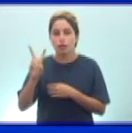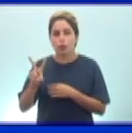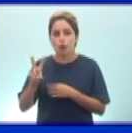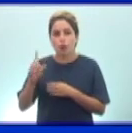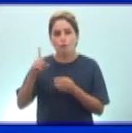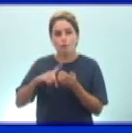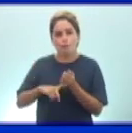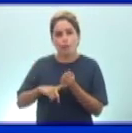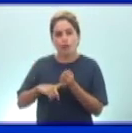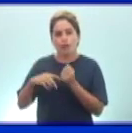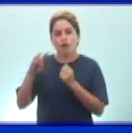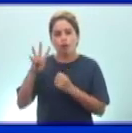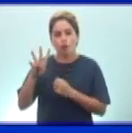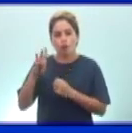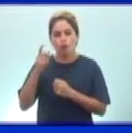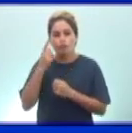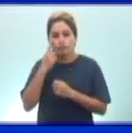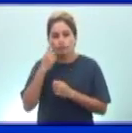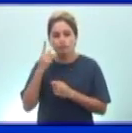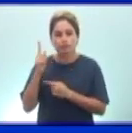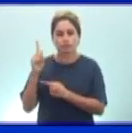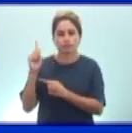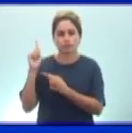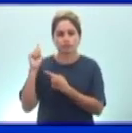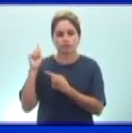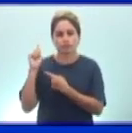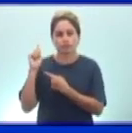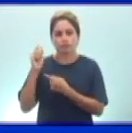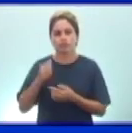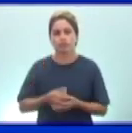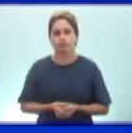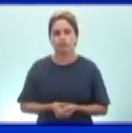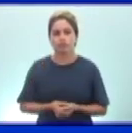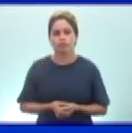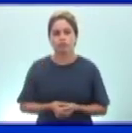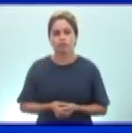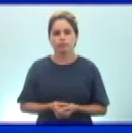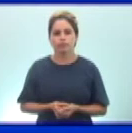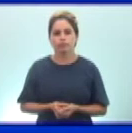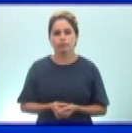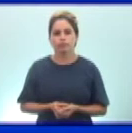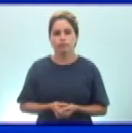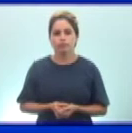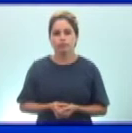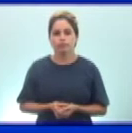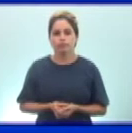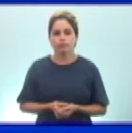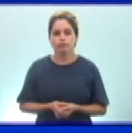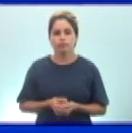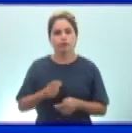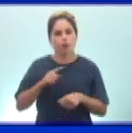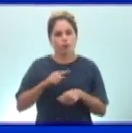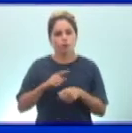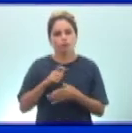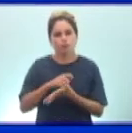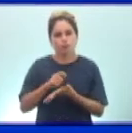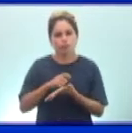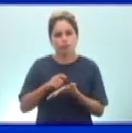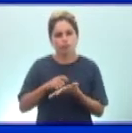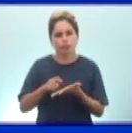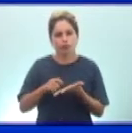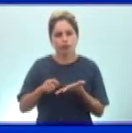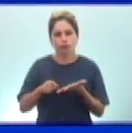paréntesis y completaría la distribución electrónica 2s2, 2p4. Le daremos un tiempo para que verifiquen